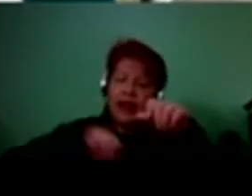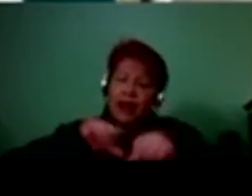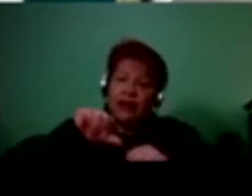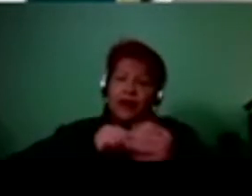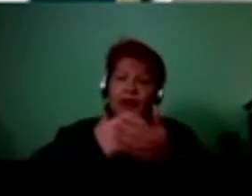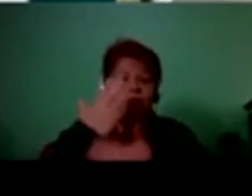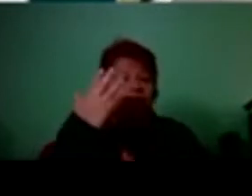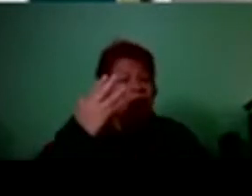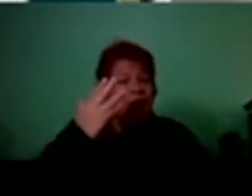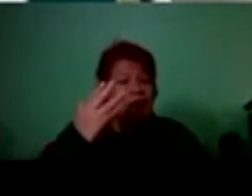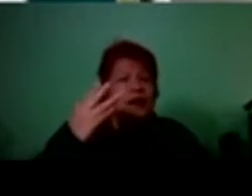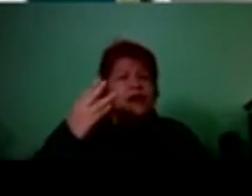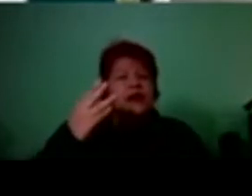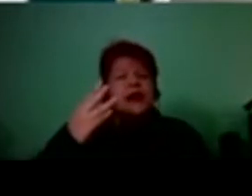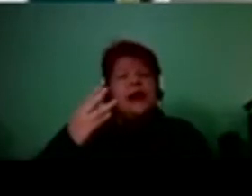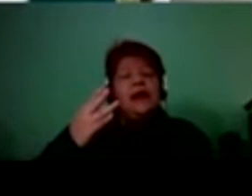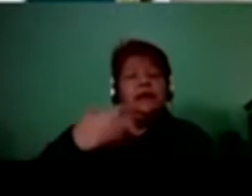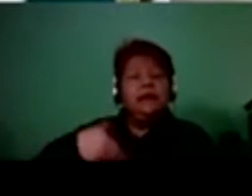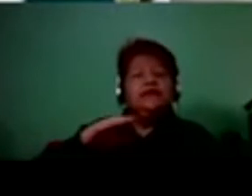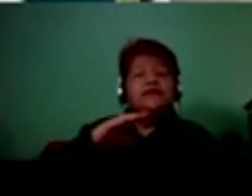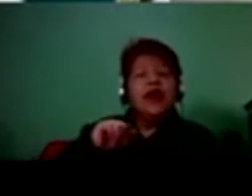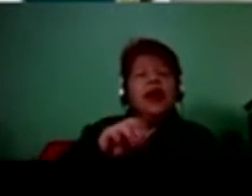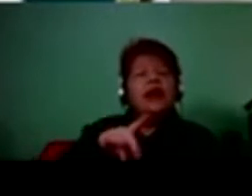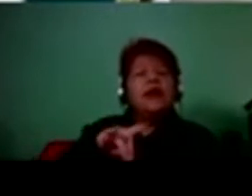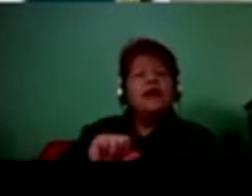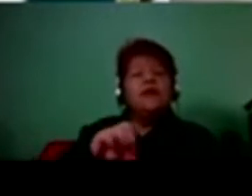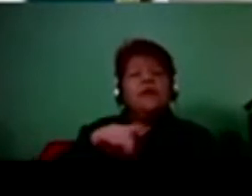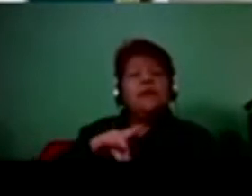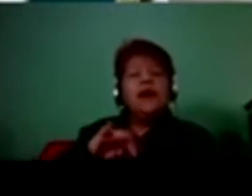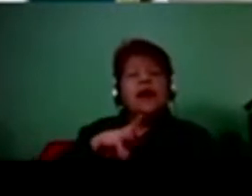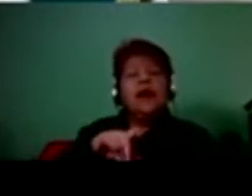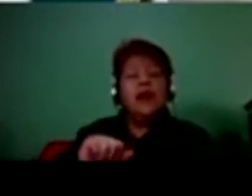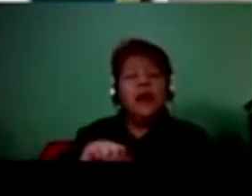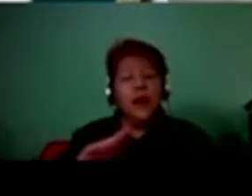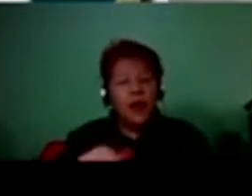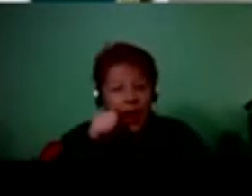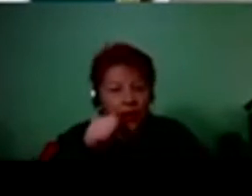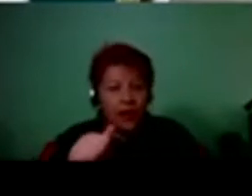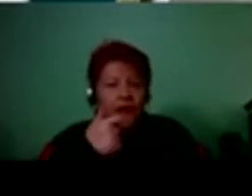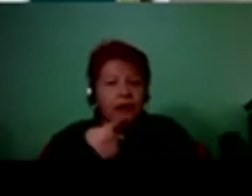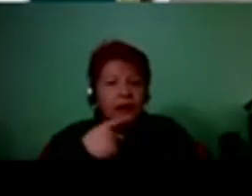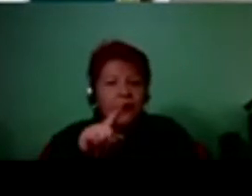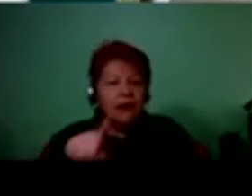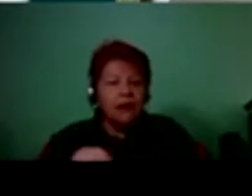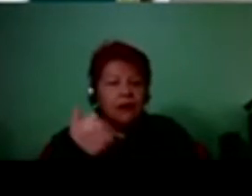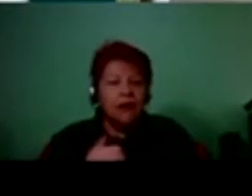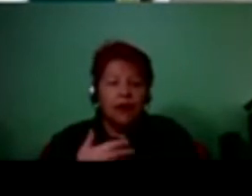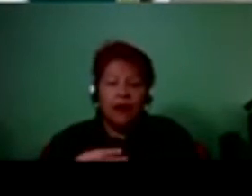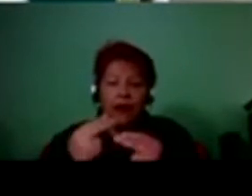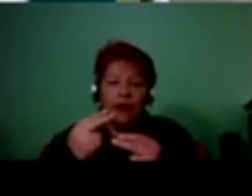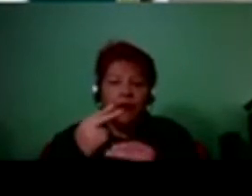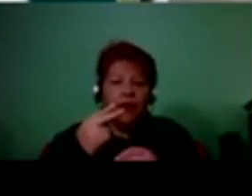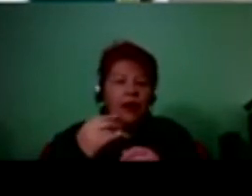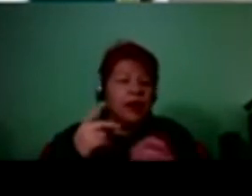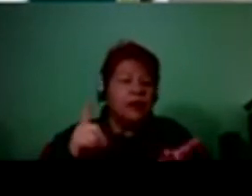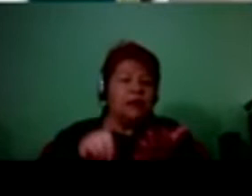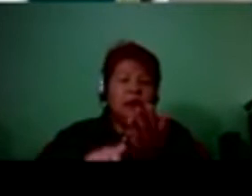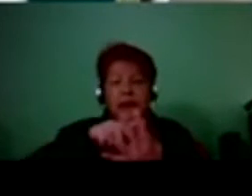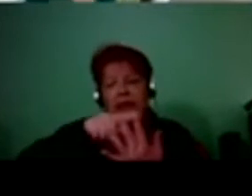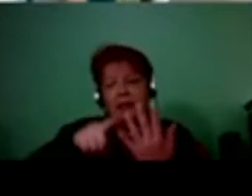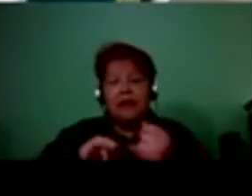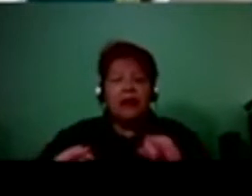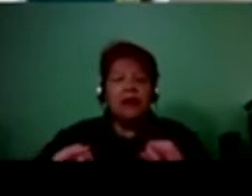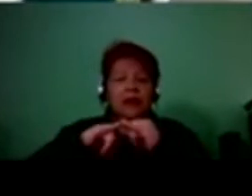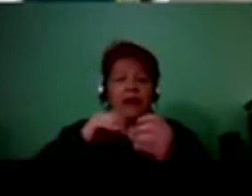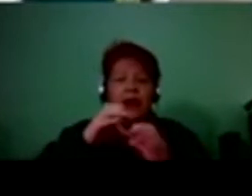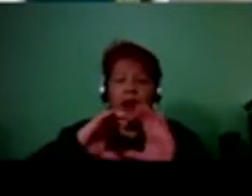Al diputado Carlos Hernández Mirón, presidente de la Comisión de Atención, Orientación y Quejas Ciudadanas y Asuntos Interinstitucionales en el Congreso,